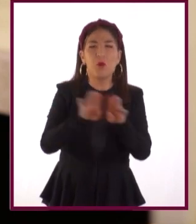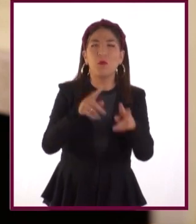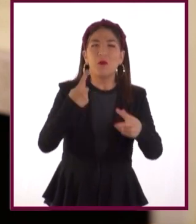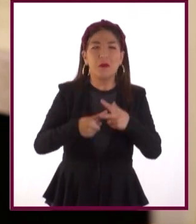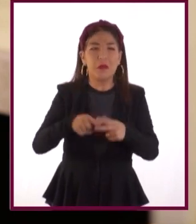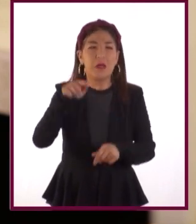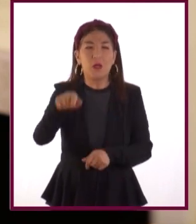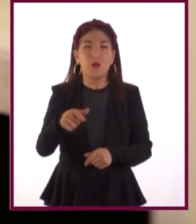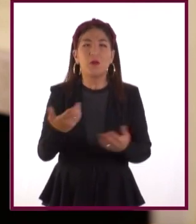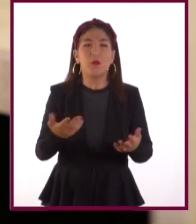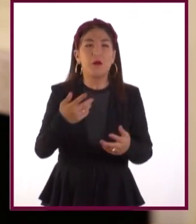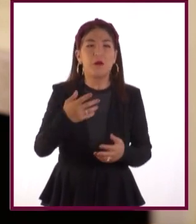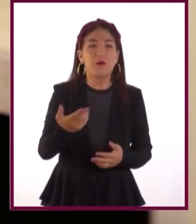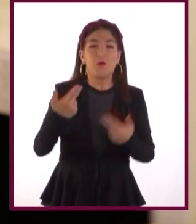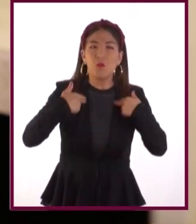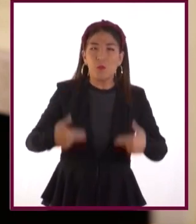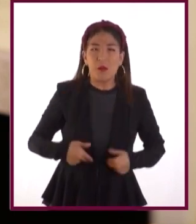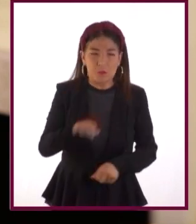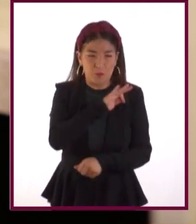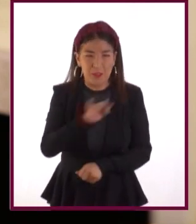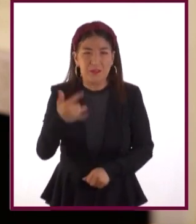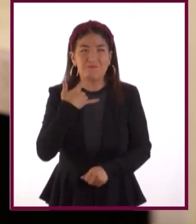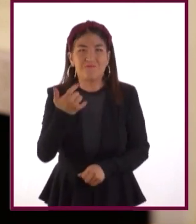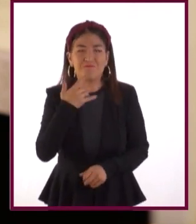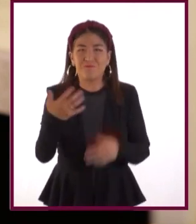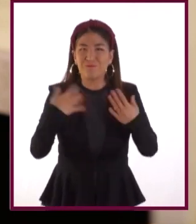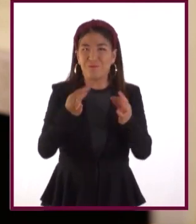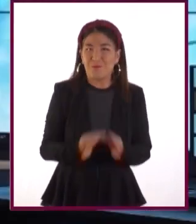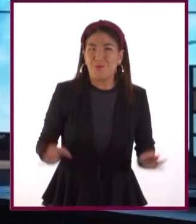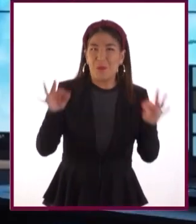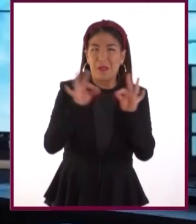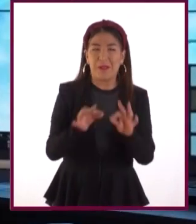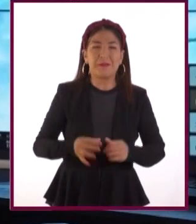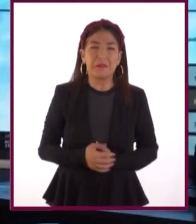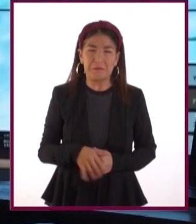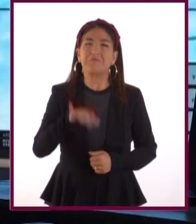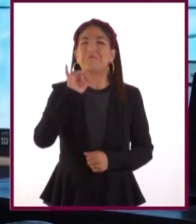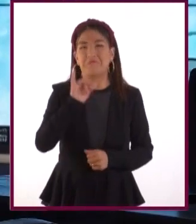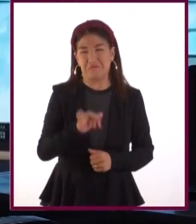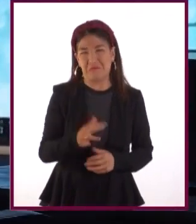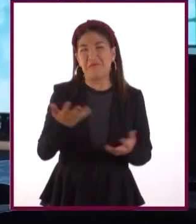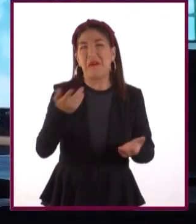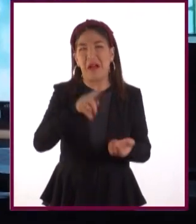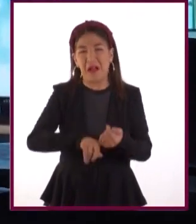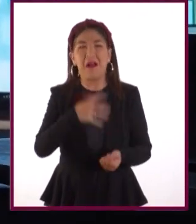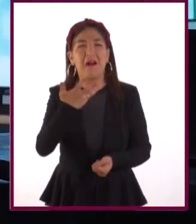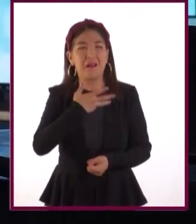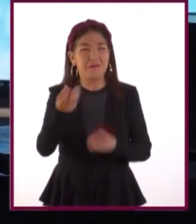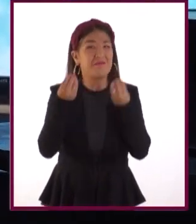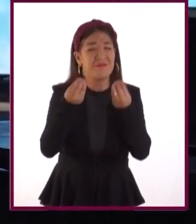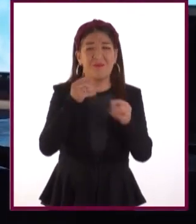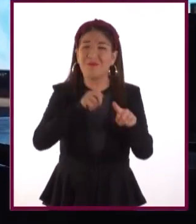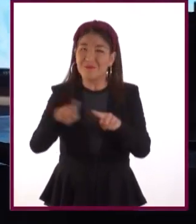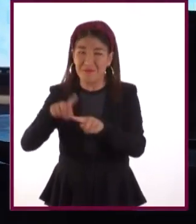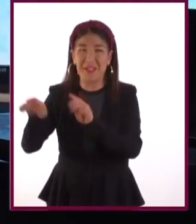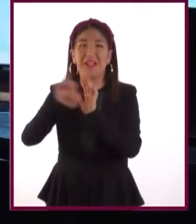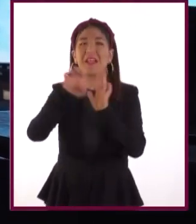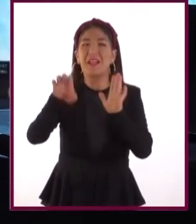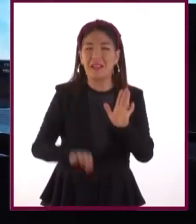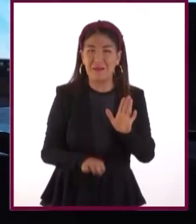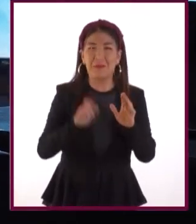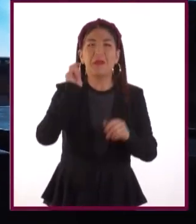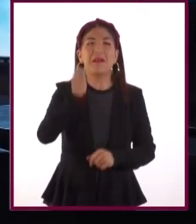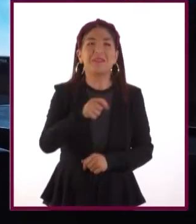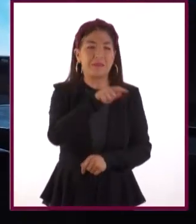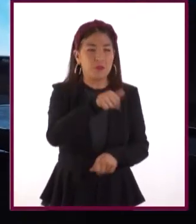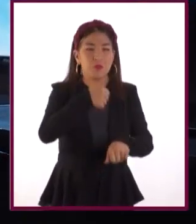humano a logros de ese tamaño? Pues, o sea, sí hay muchos ejemplos.